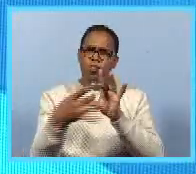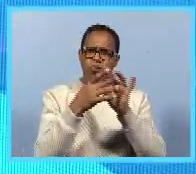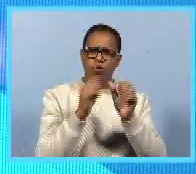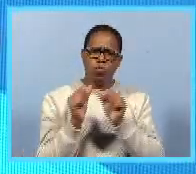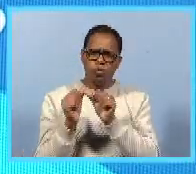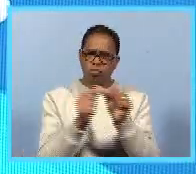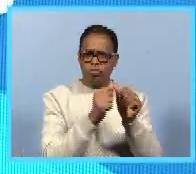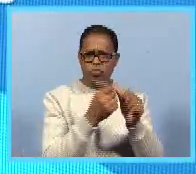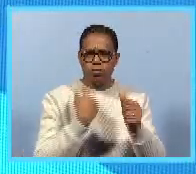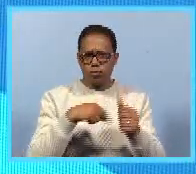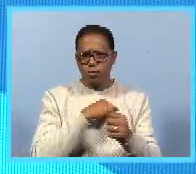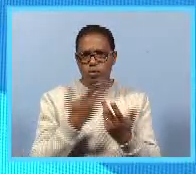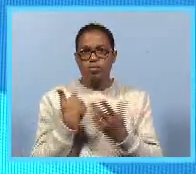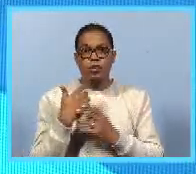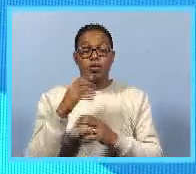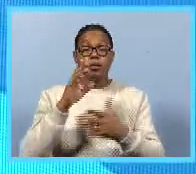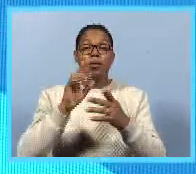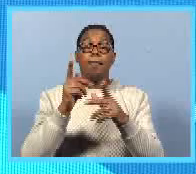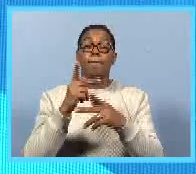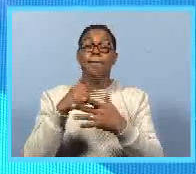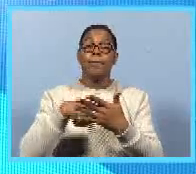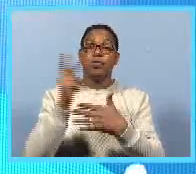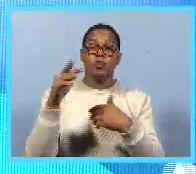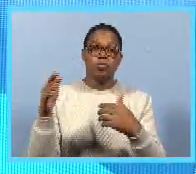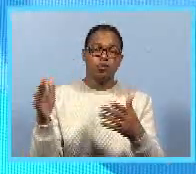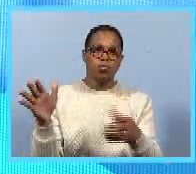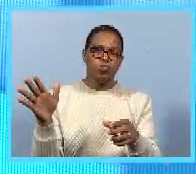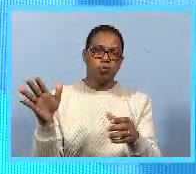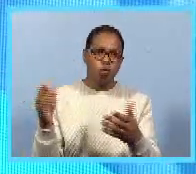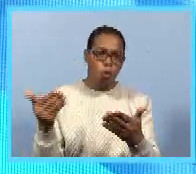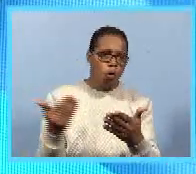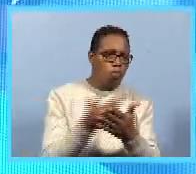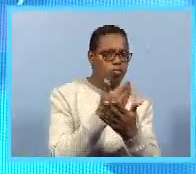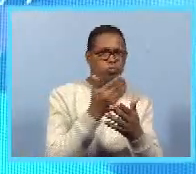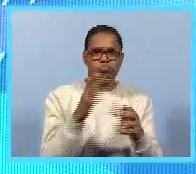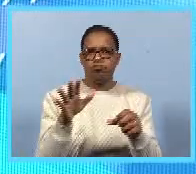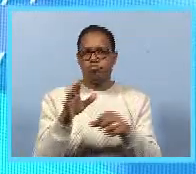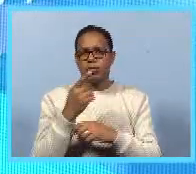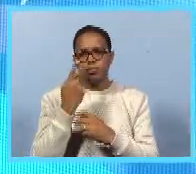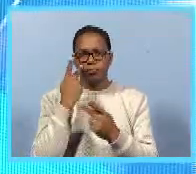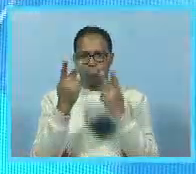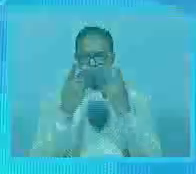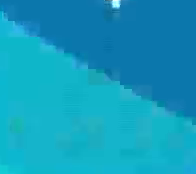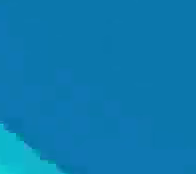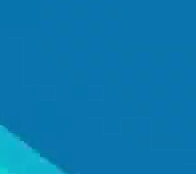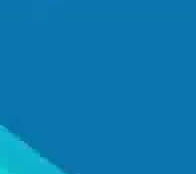compartiendo nuestra programación regular en RTVD, tu televisión pública, el 4 Conecta.